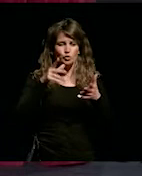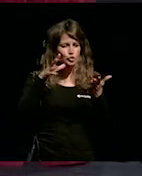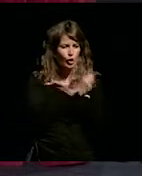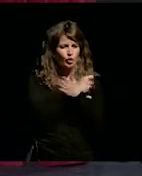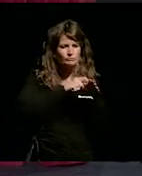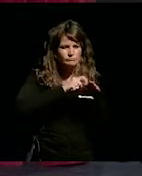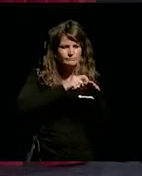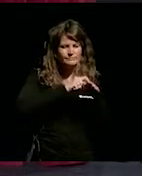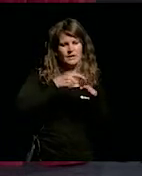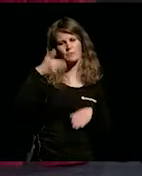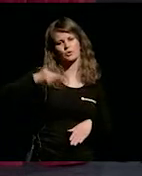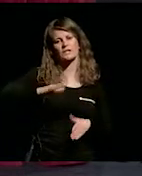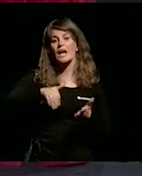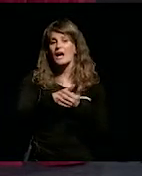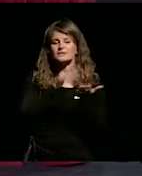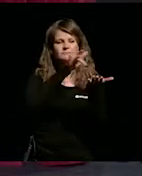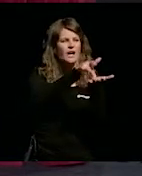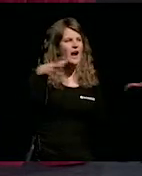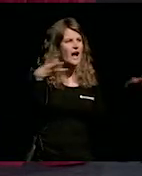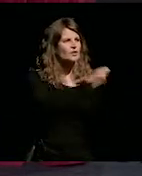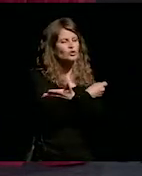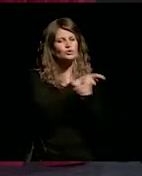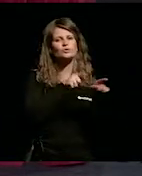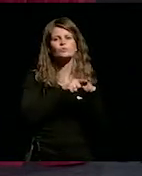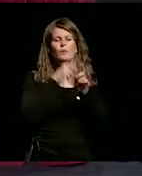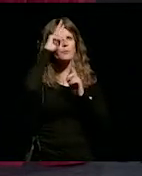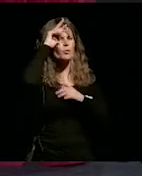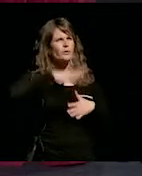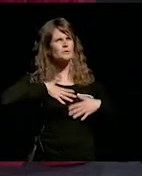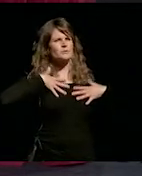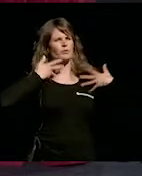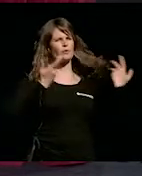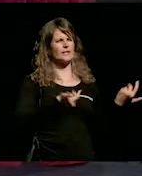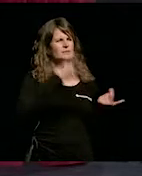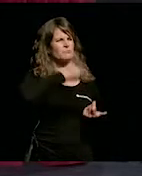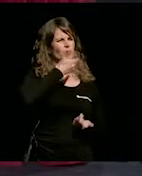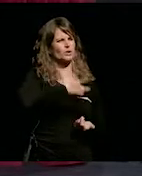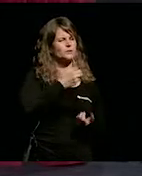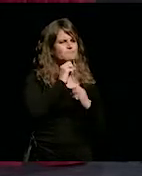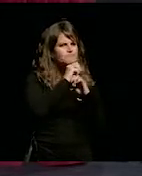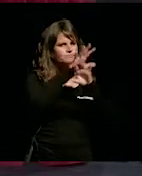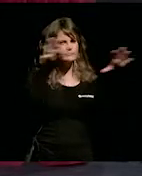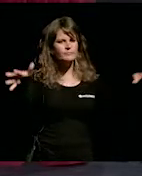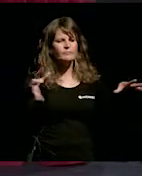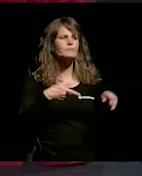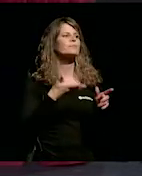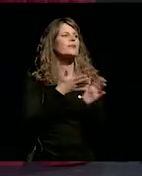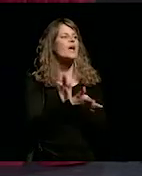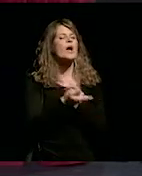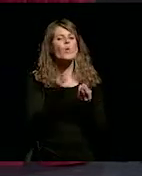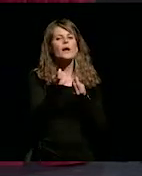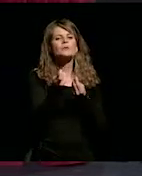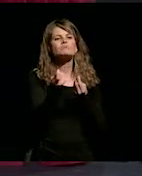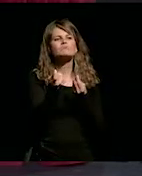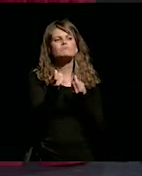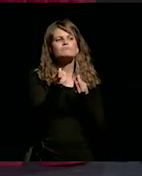de la comunidad para llegar a todos, para manifestar a través del canto sus preocupaciones emocionales más importantes. Es una combinación